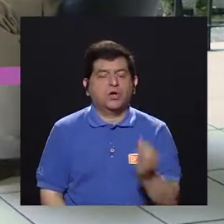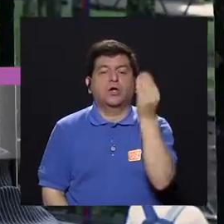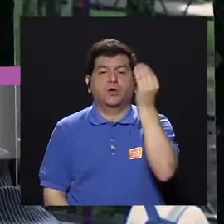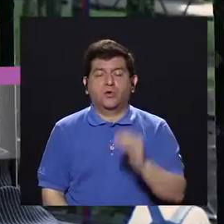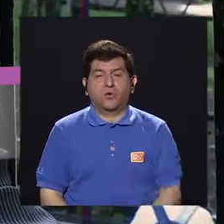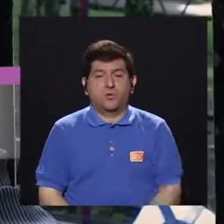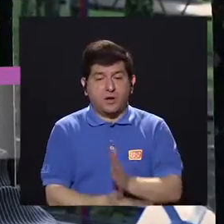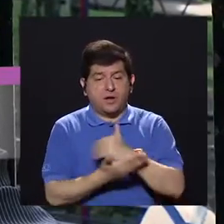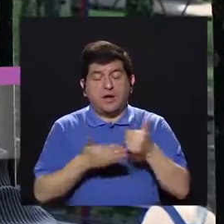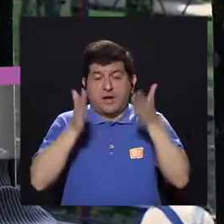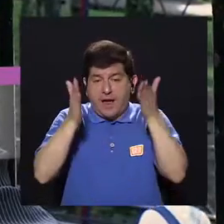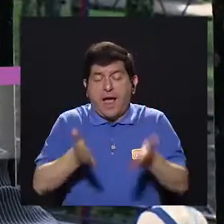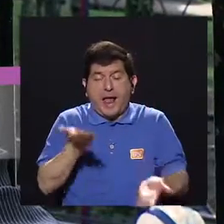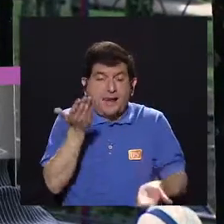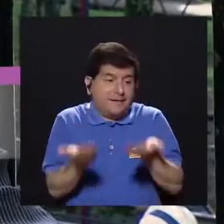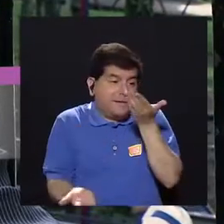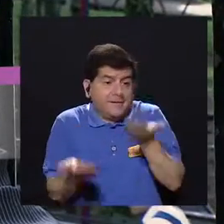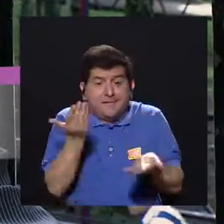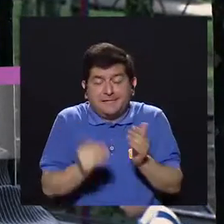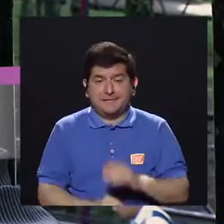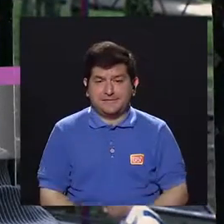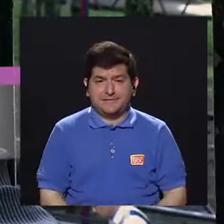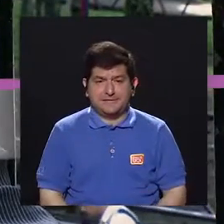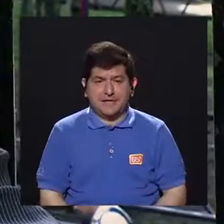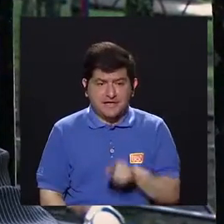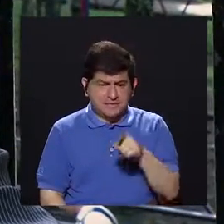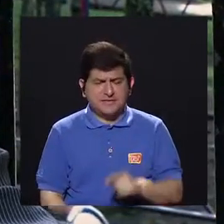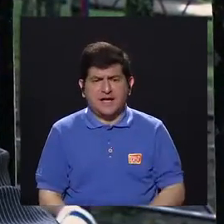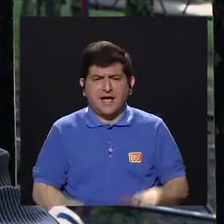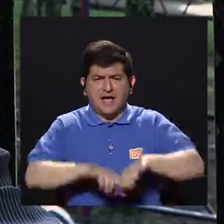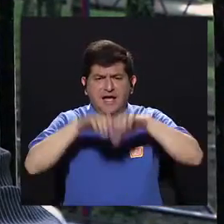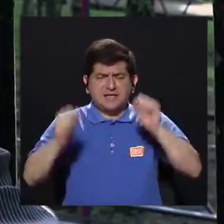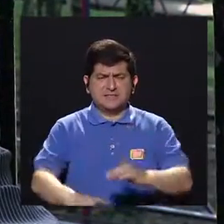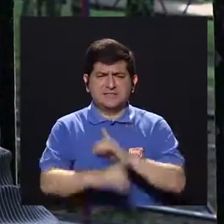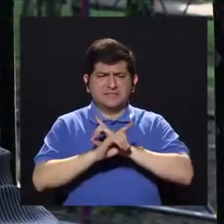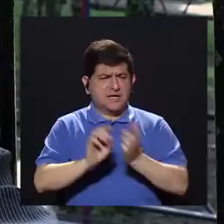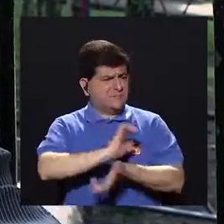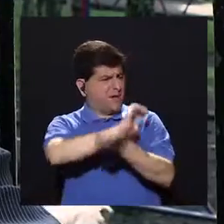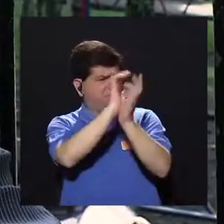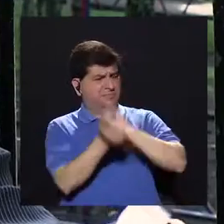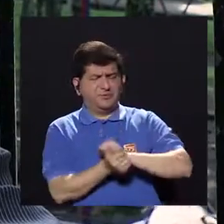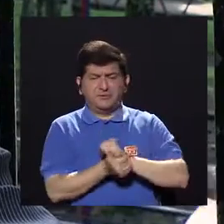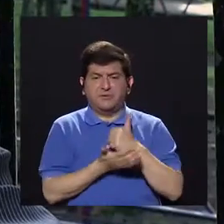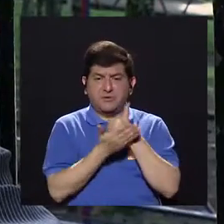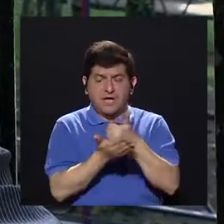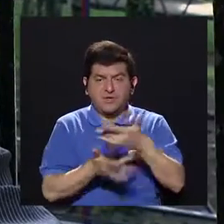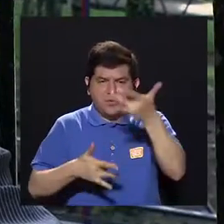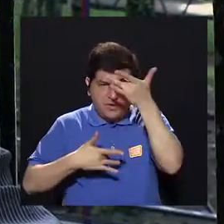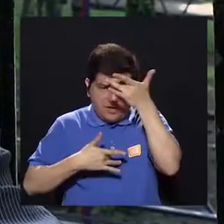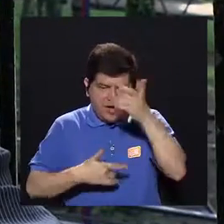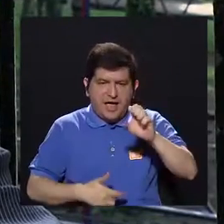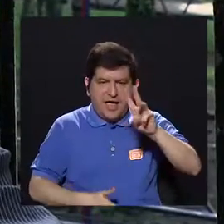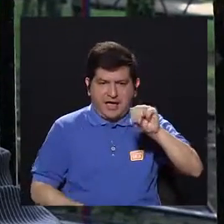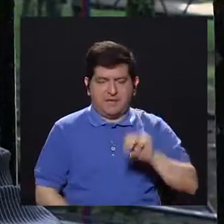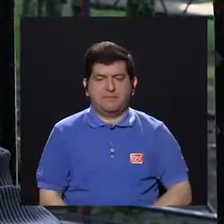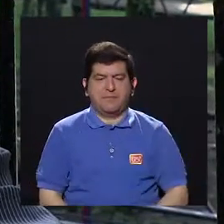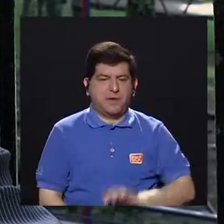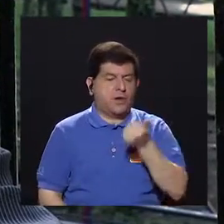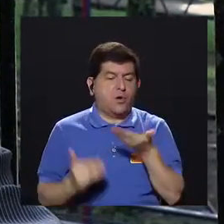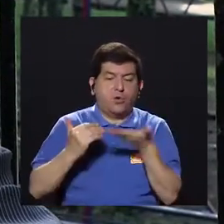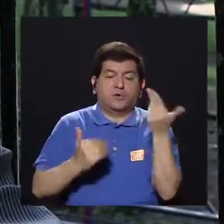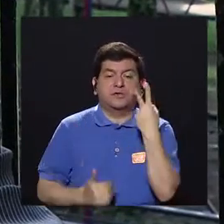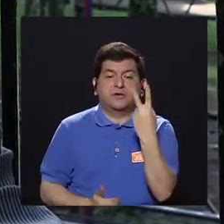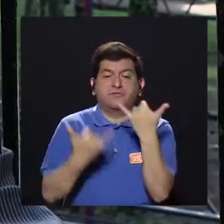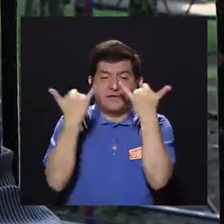población, en el adolescente, porque algunos podrían, digámoslo así, alterar su sistema de defensa y poder contribuir a la esclerosis